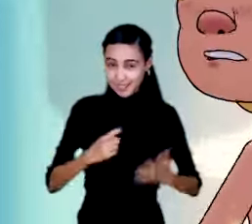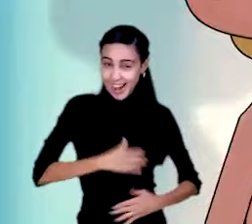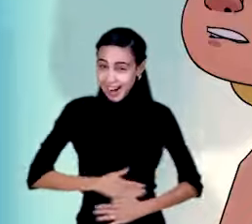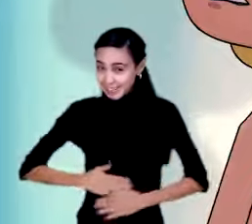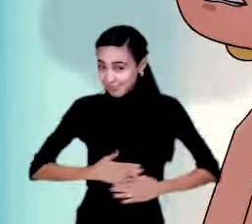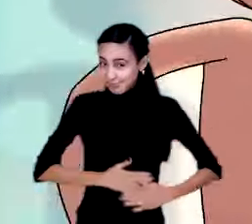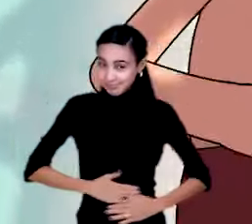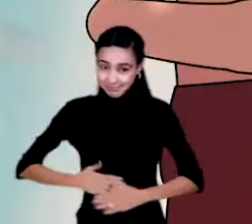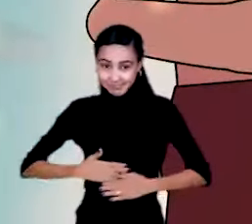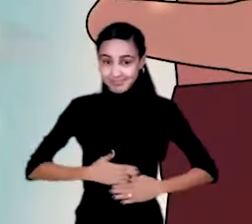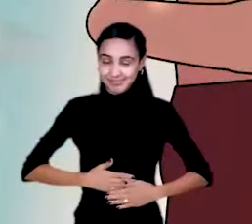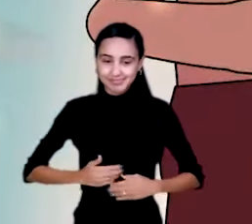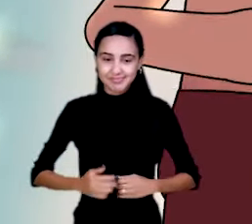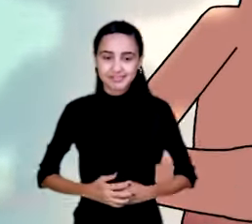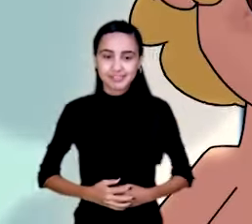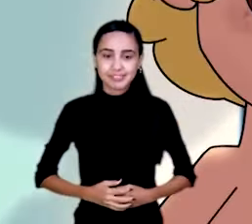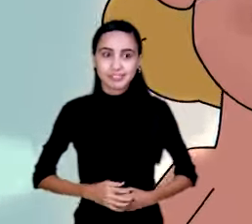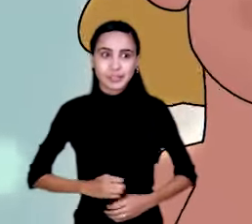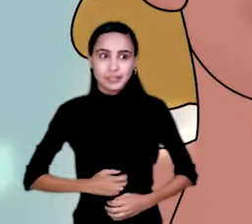sabrosísima.